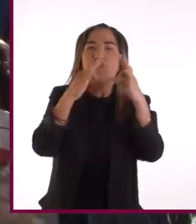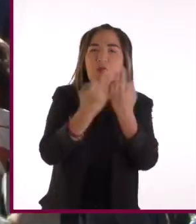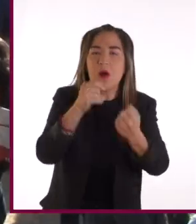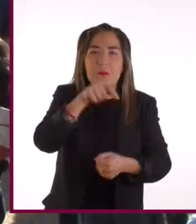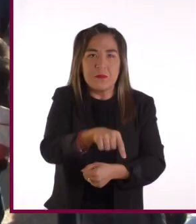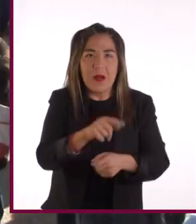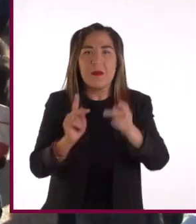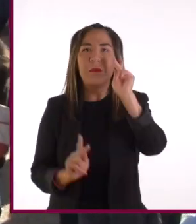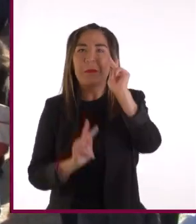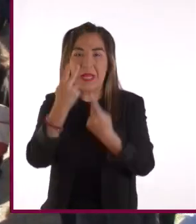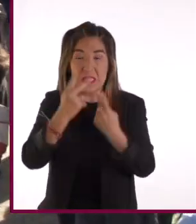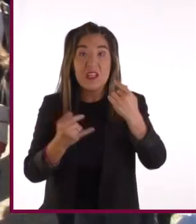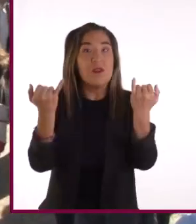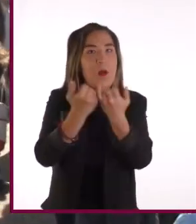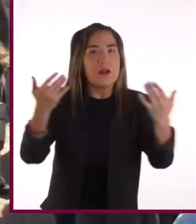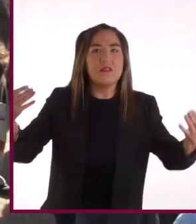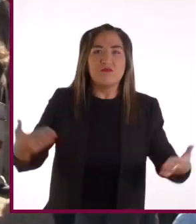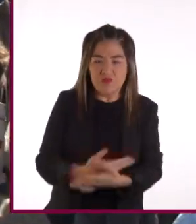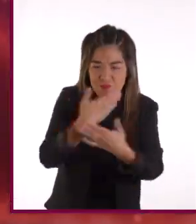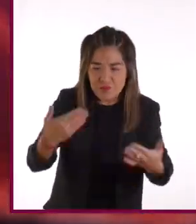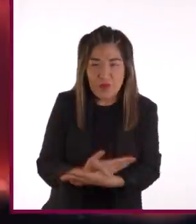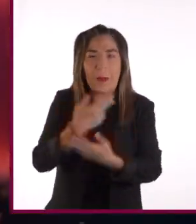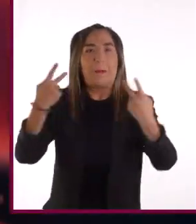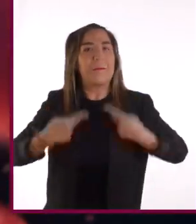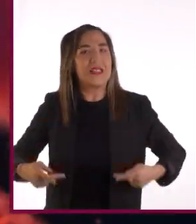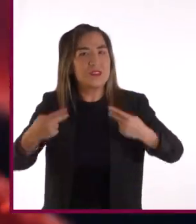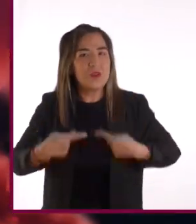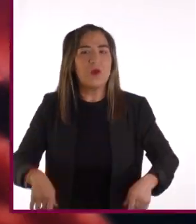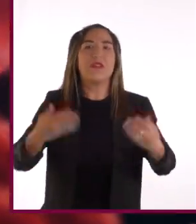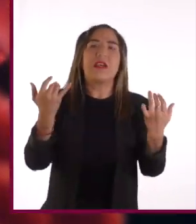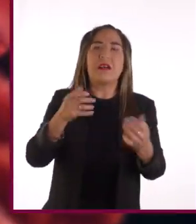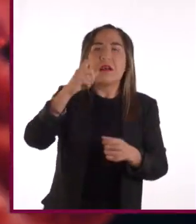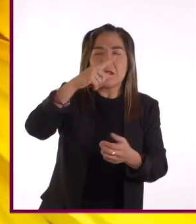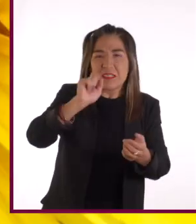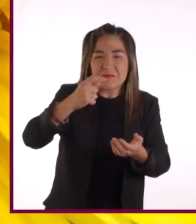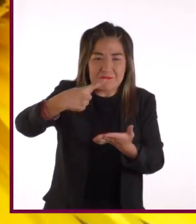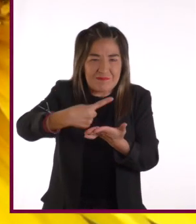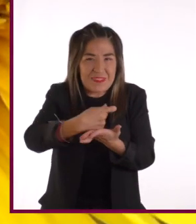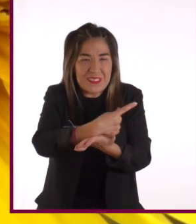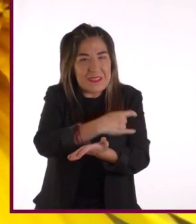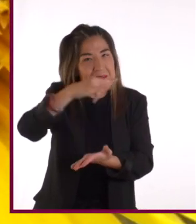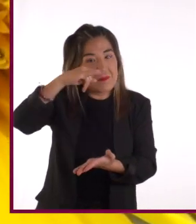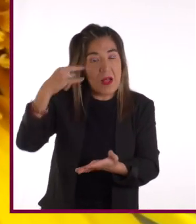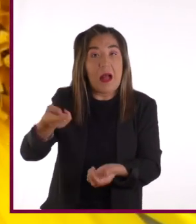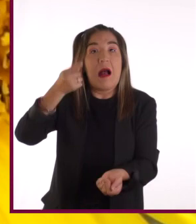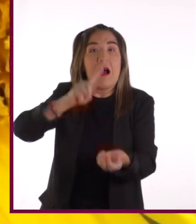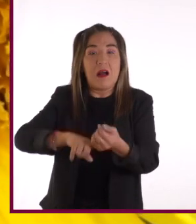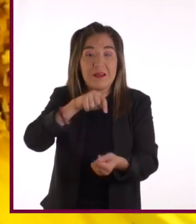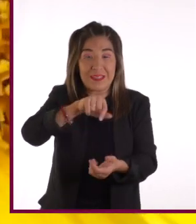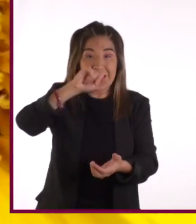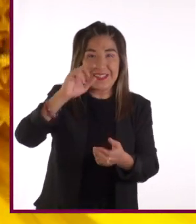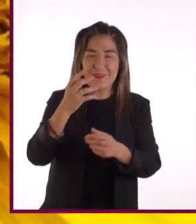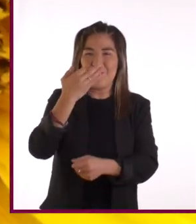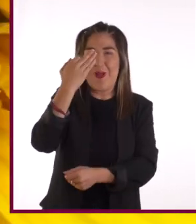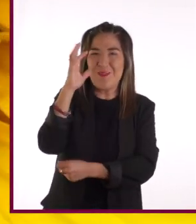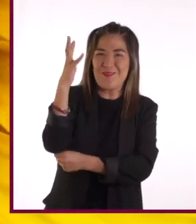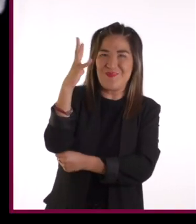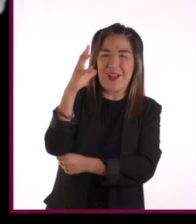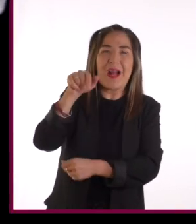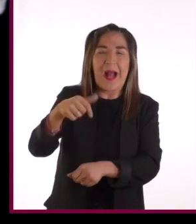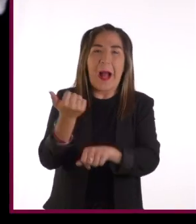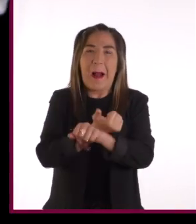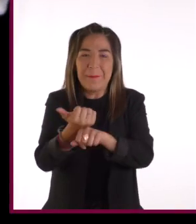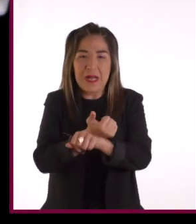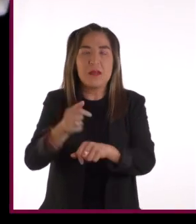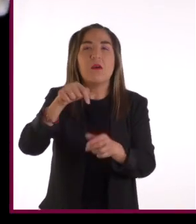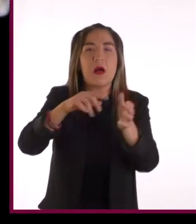plantas e incluso en el crecimiento de las poblaciones de animales o de bacterias. El número áureo se ve en el centro de los girasoles o